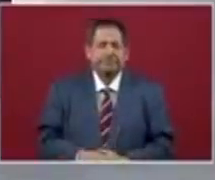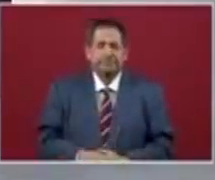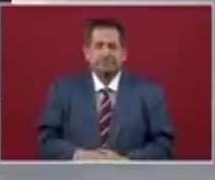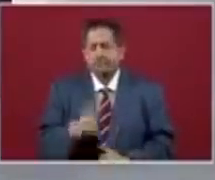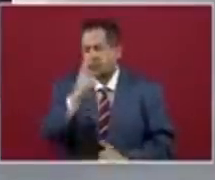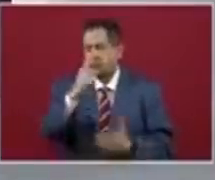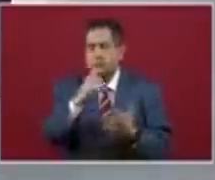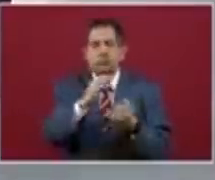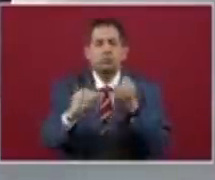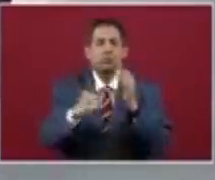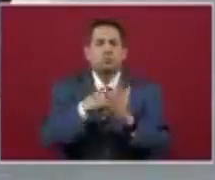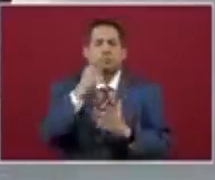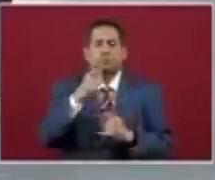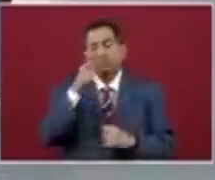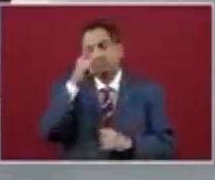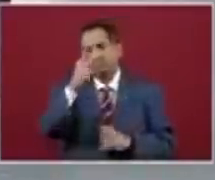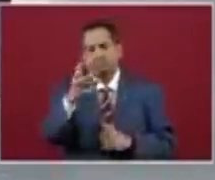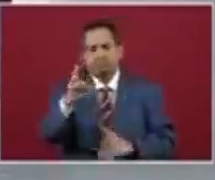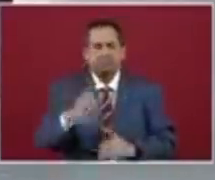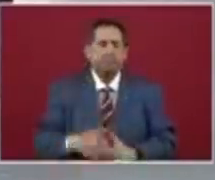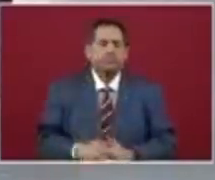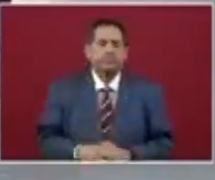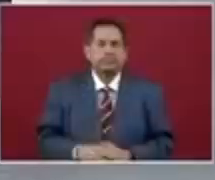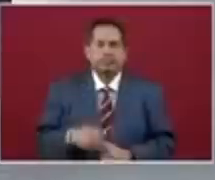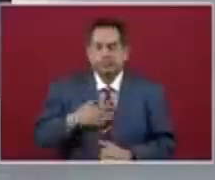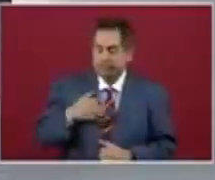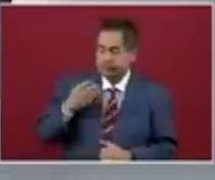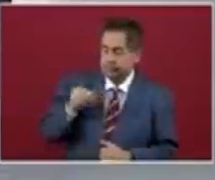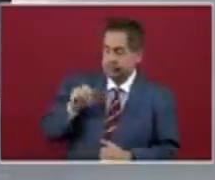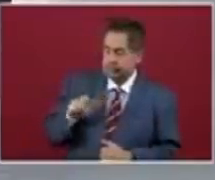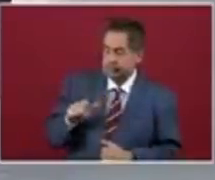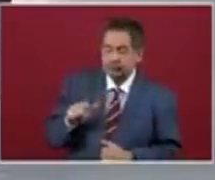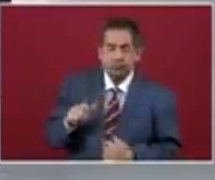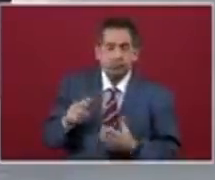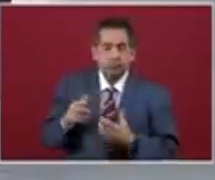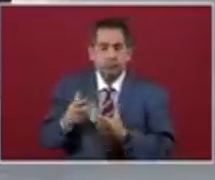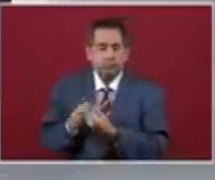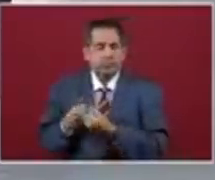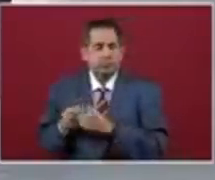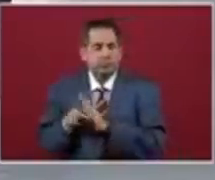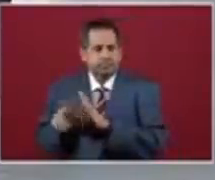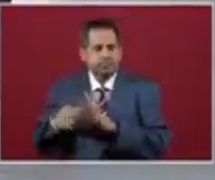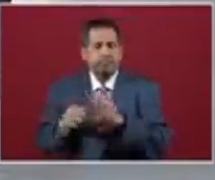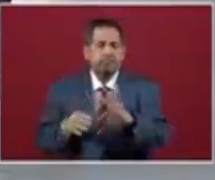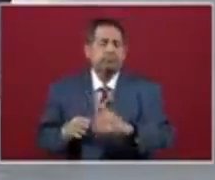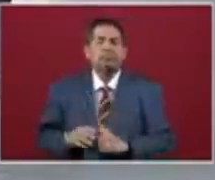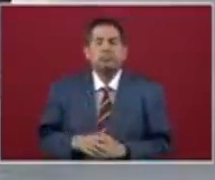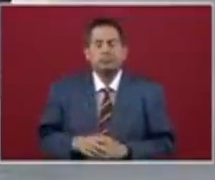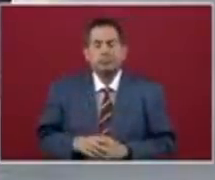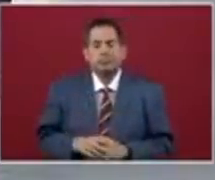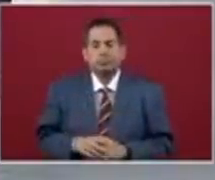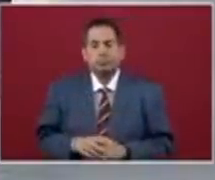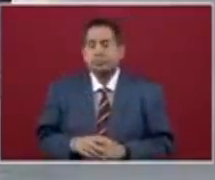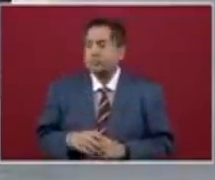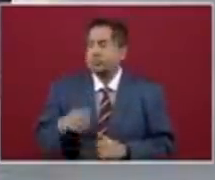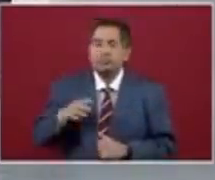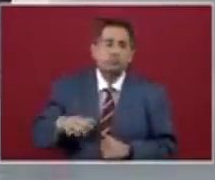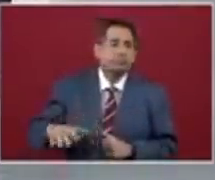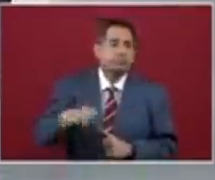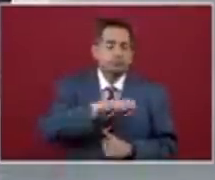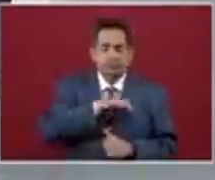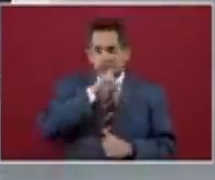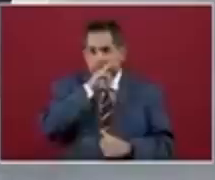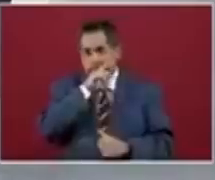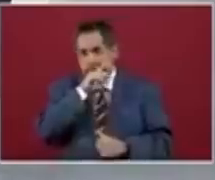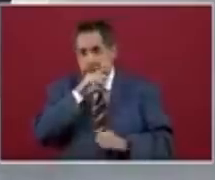Una más. Buen día. Allá. Manuel Temolsin, de Así lo dice la MUNT. Hay una preocupación sobre la globalización